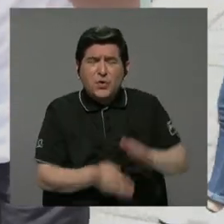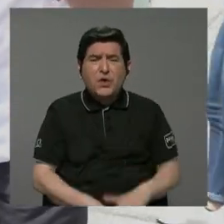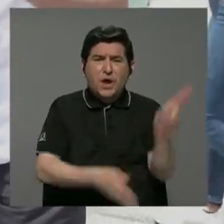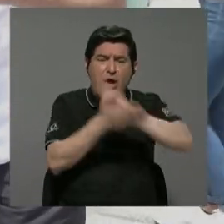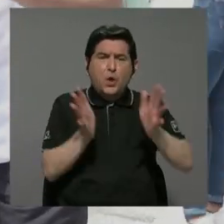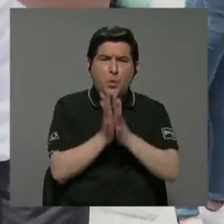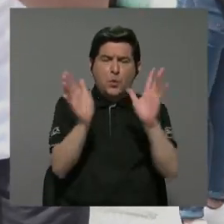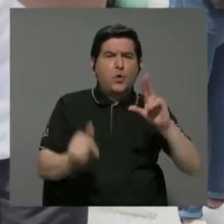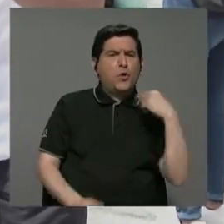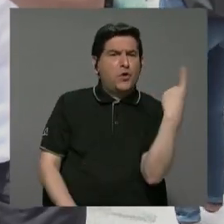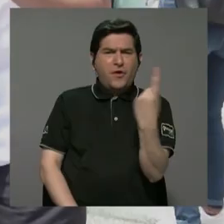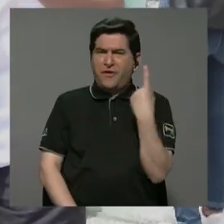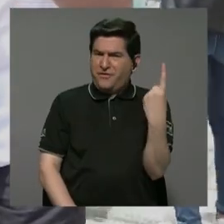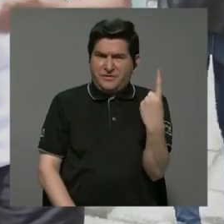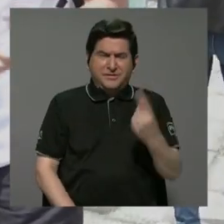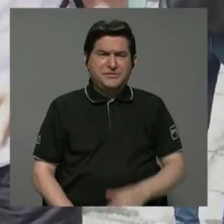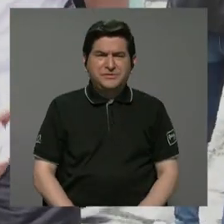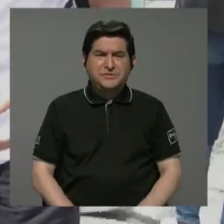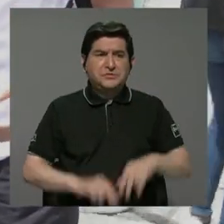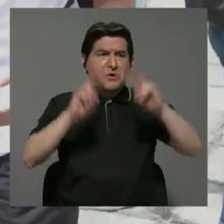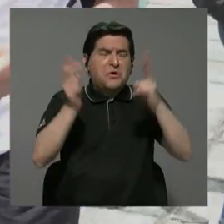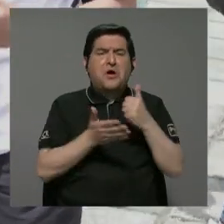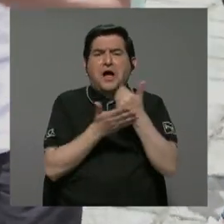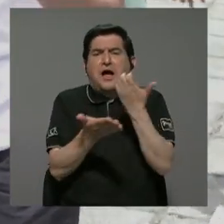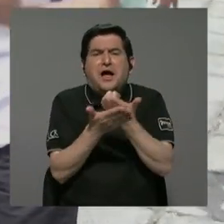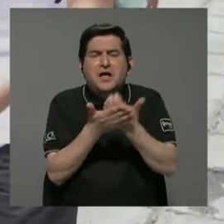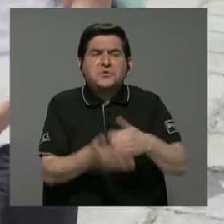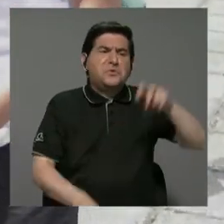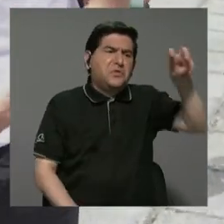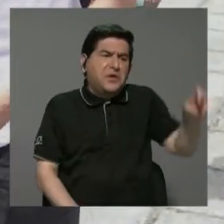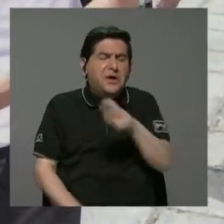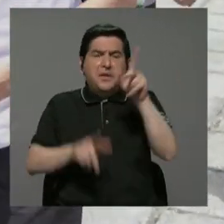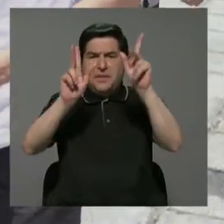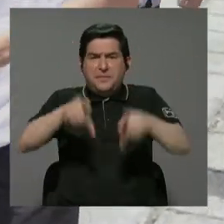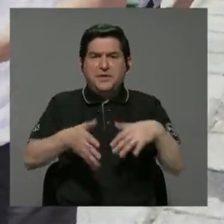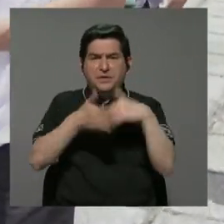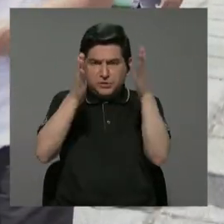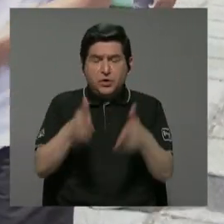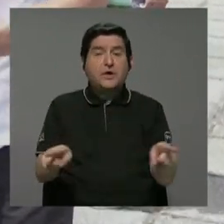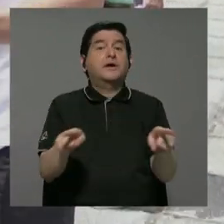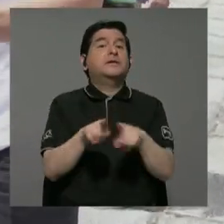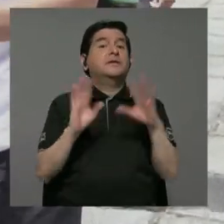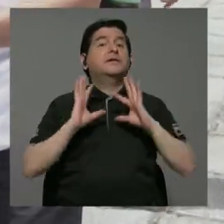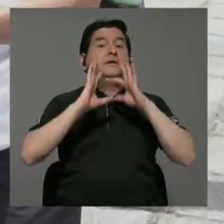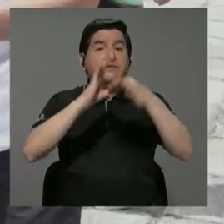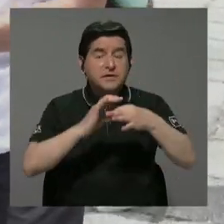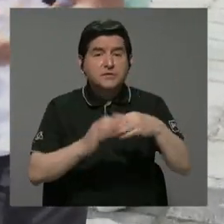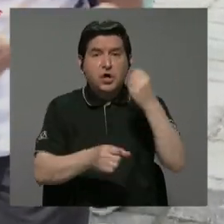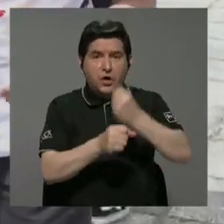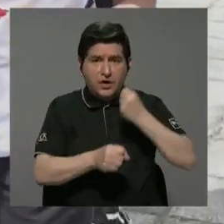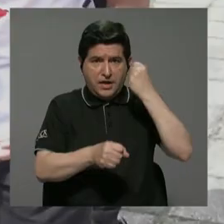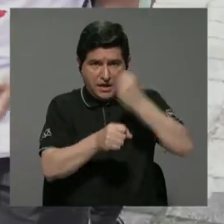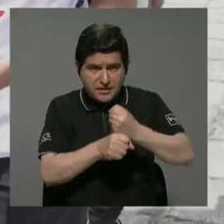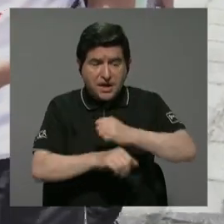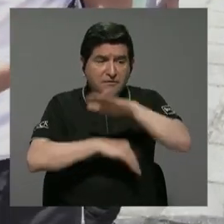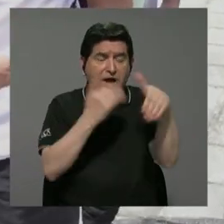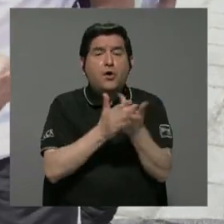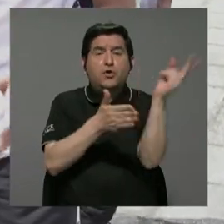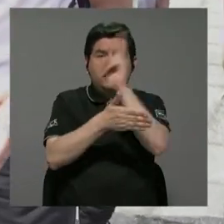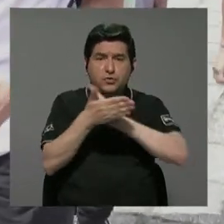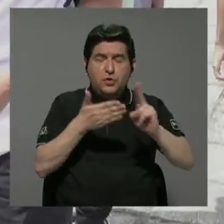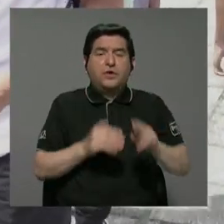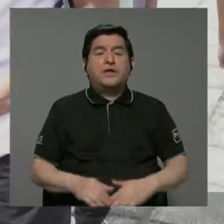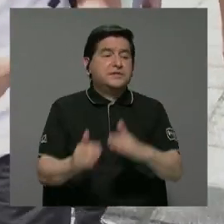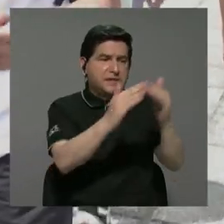públicas no es solo a temas de becas o transporte de las personas estudiantes, también tiene que ver con el trabajo que realizamos todas las universidades